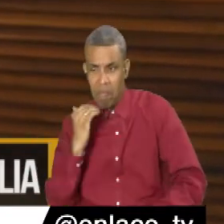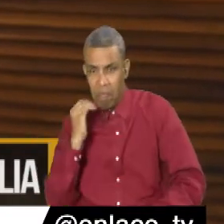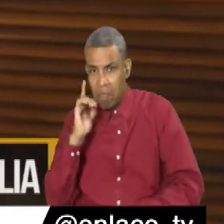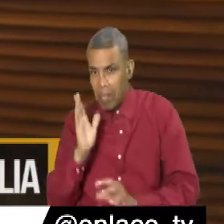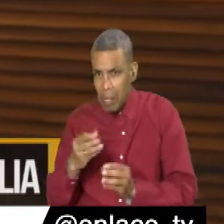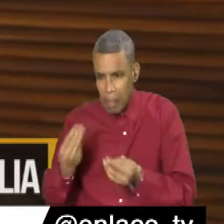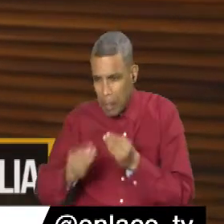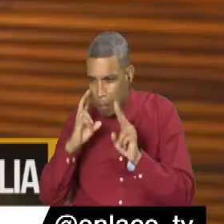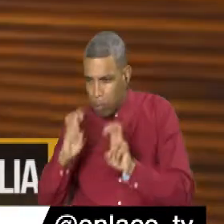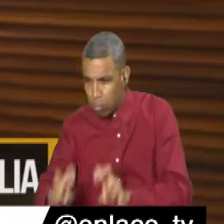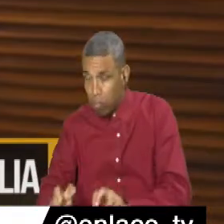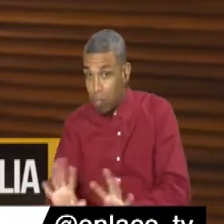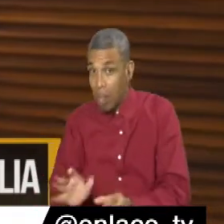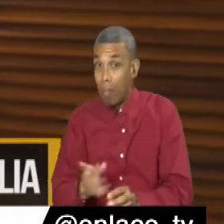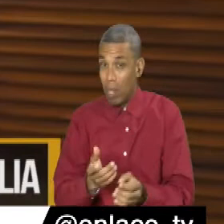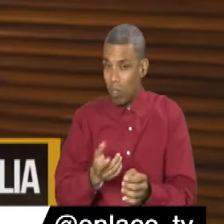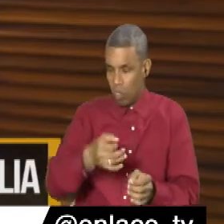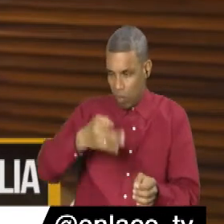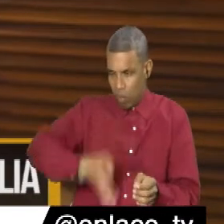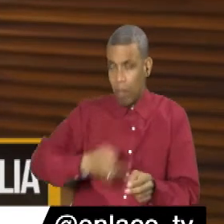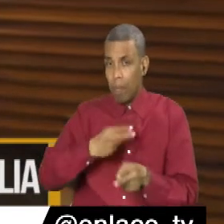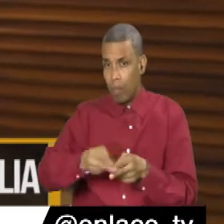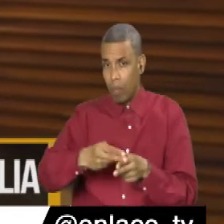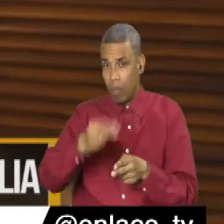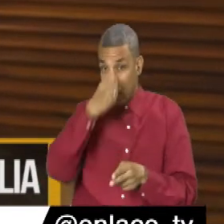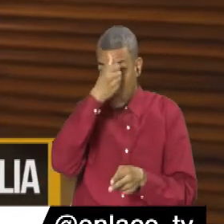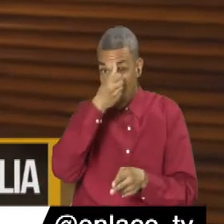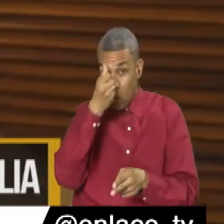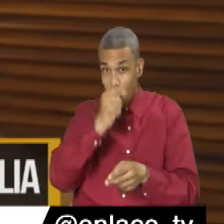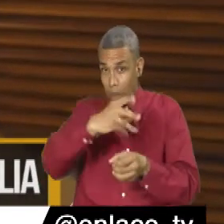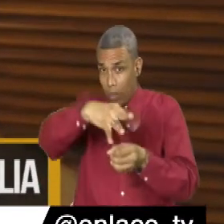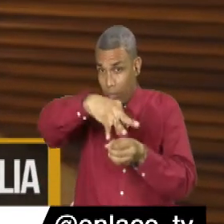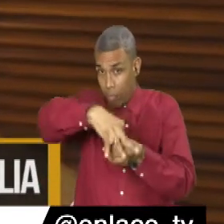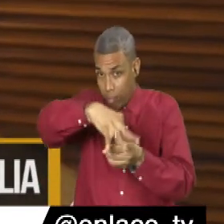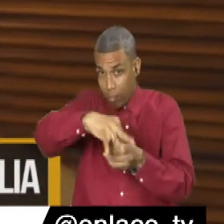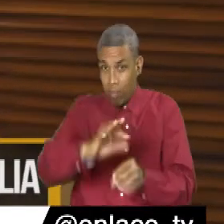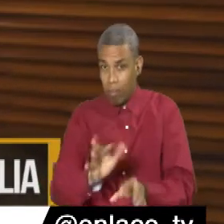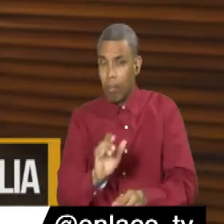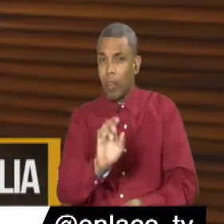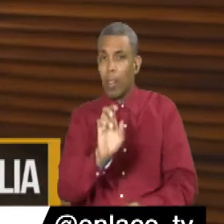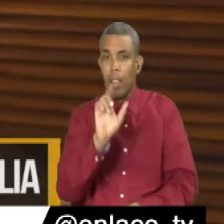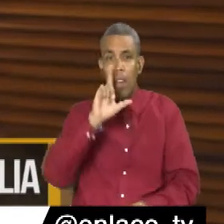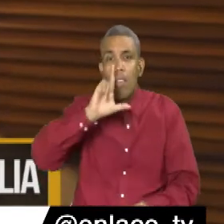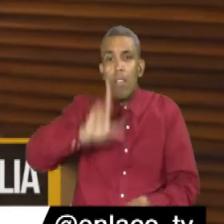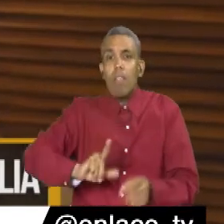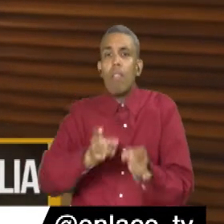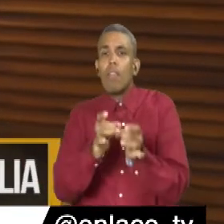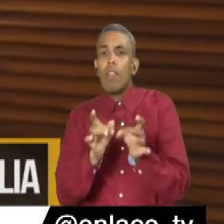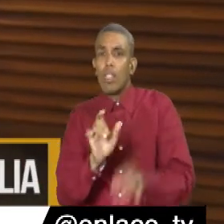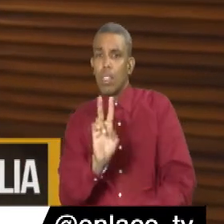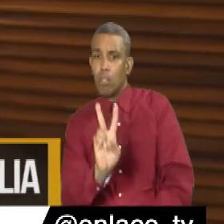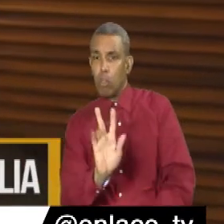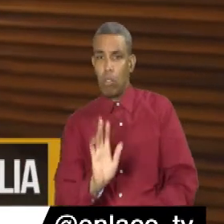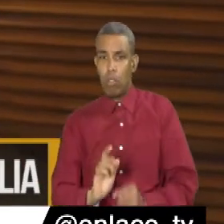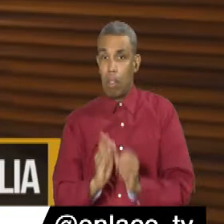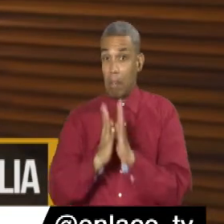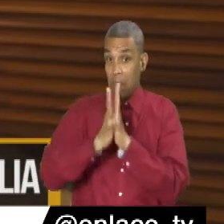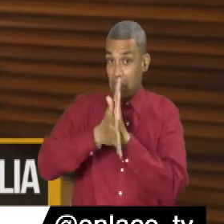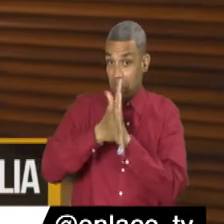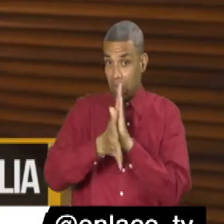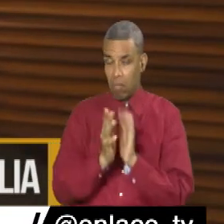decisión que a bien considere. Nosotros lo que hacemos es informar a la comunidad lo que vaya sucediendo